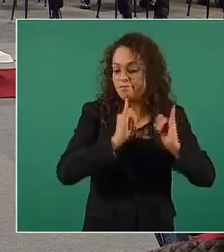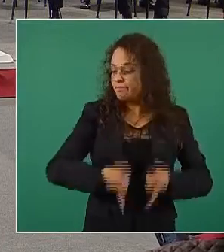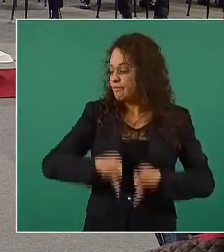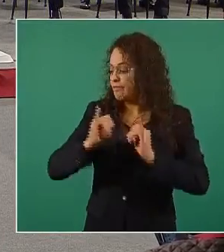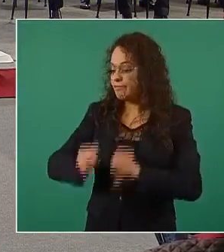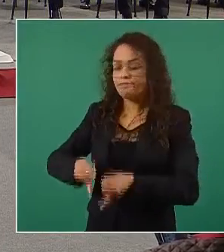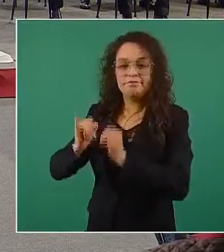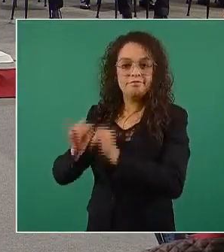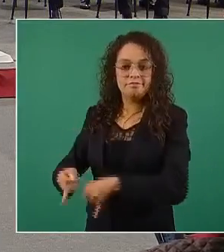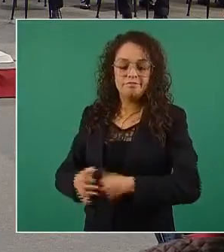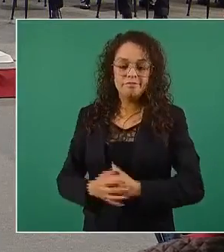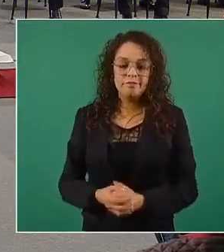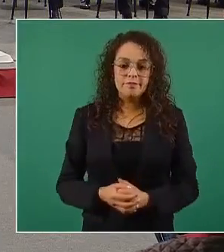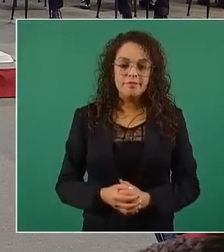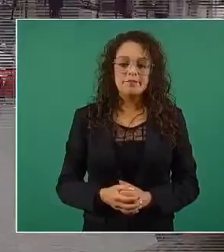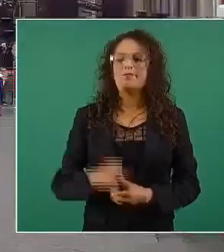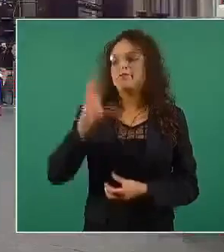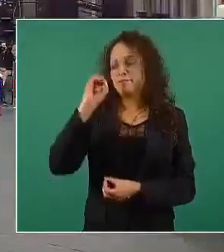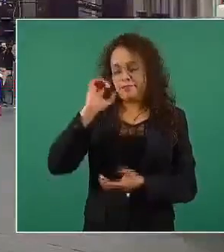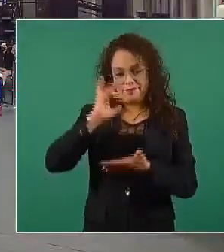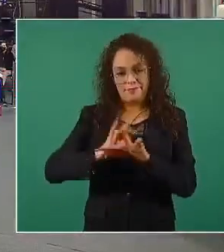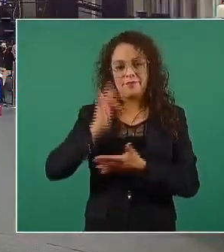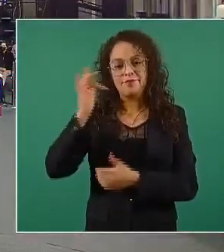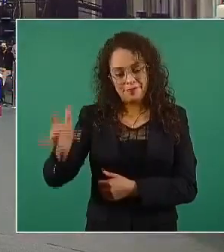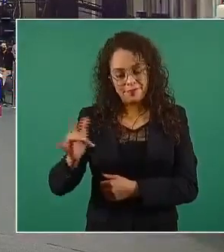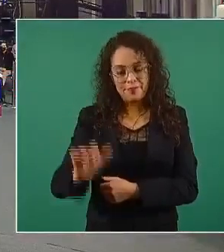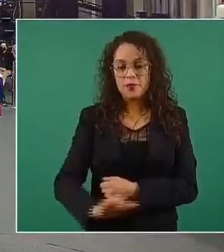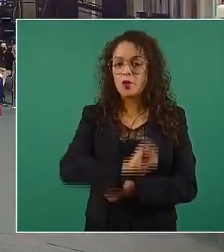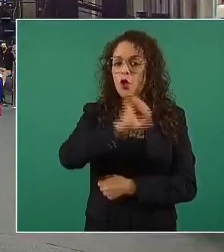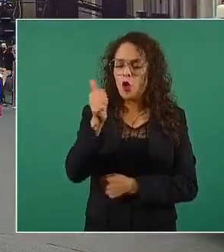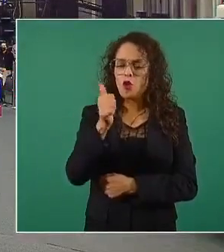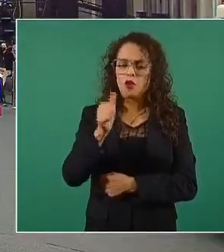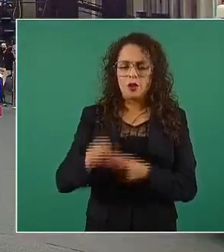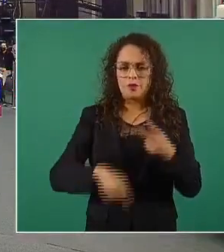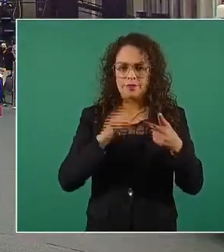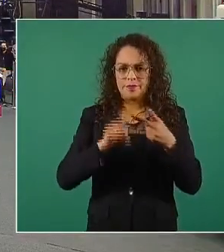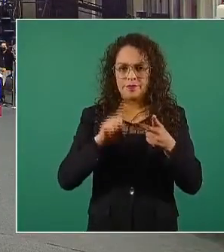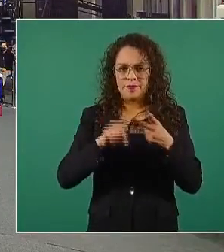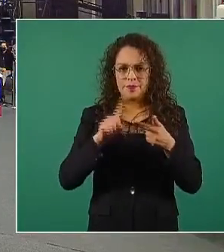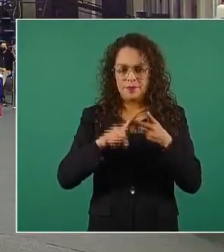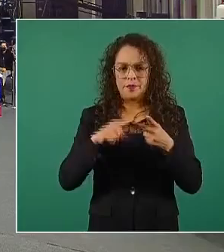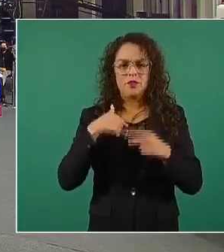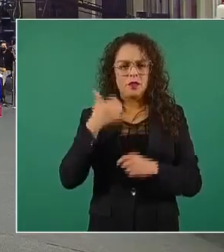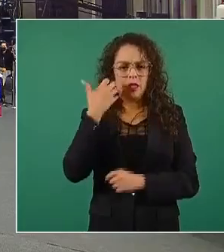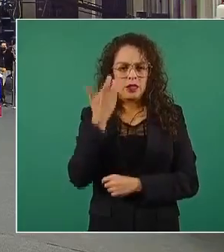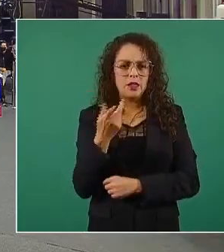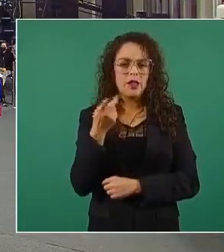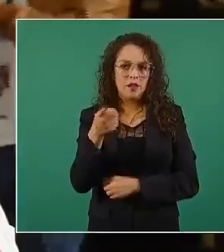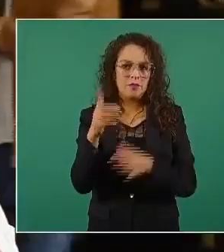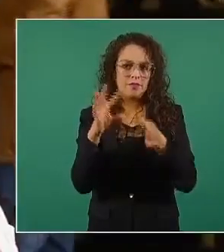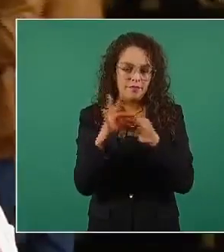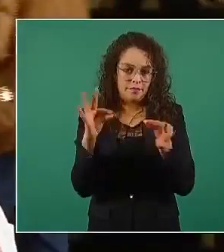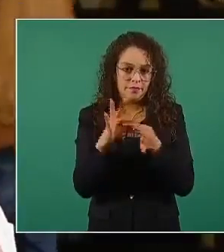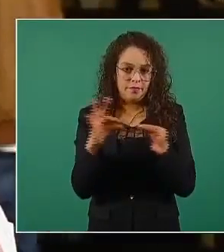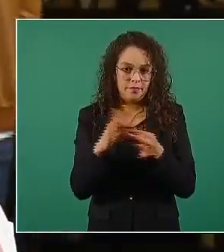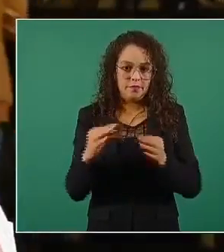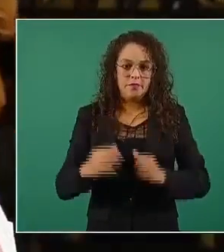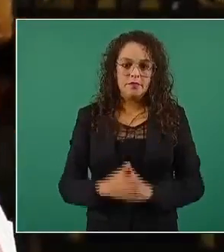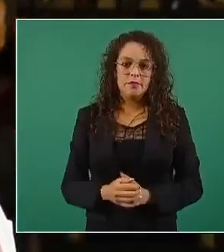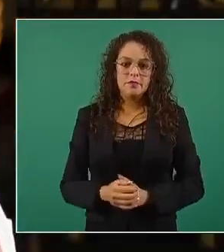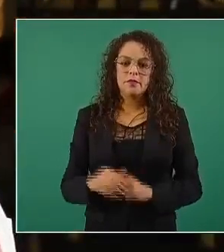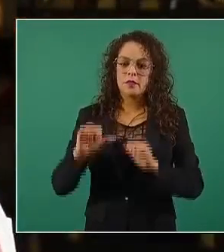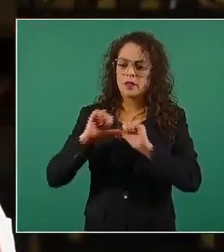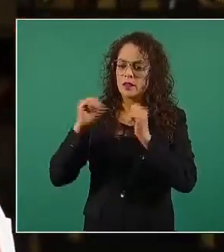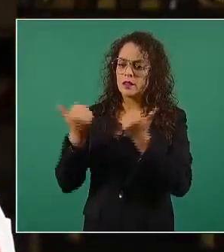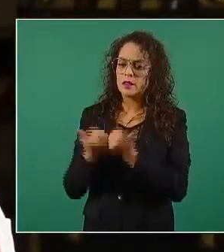Gracias. Y en mi segundo tema, presidente, me gustaría comentarle, en asociación con Wikileaks,